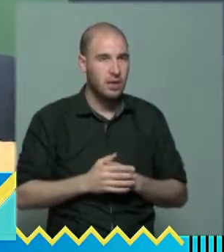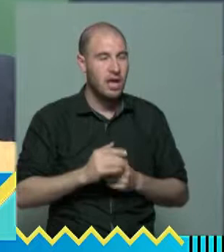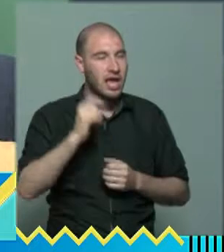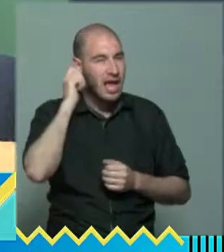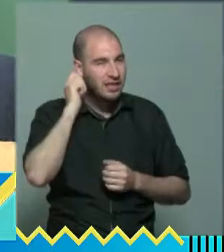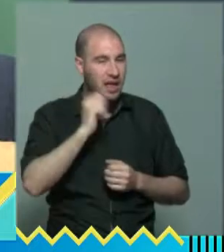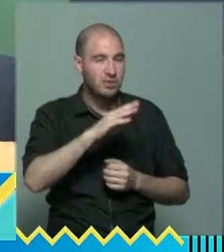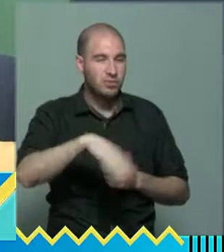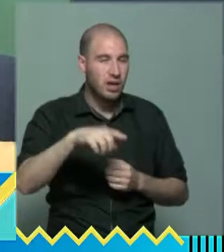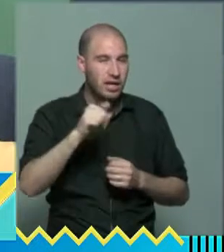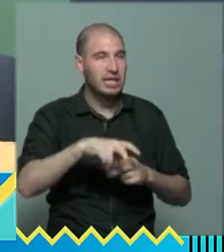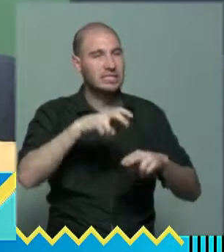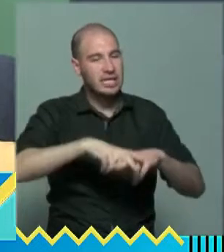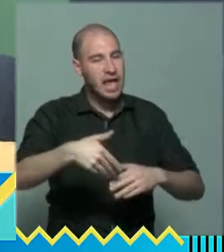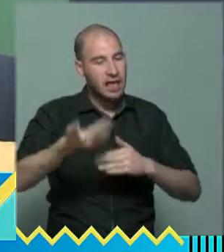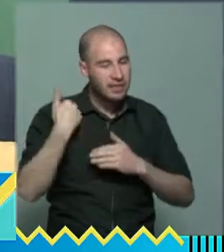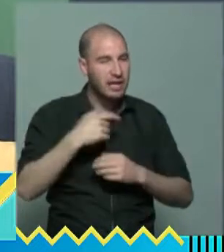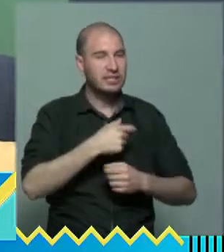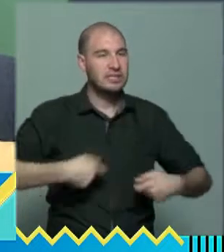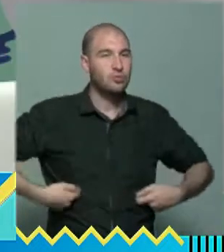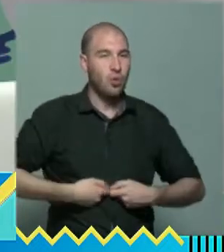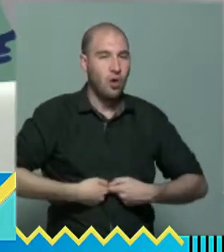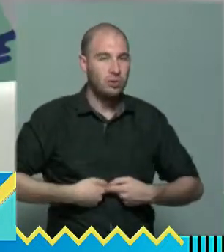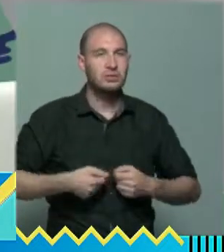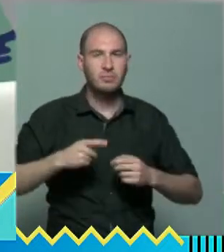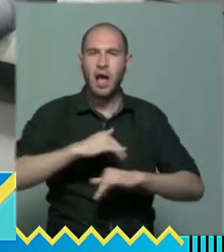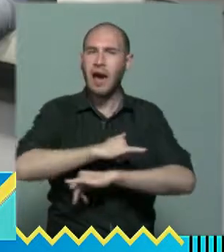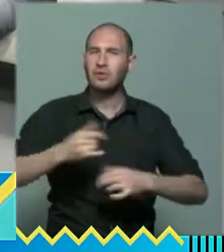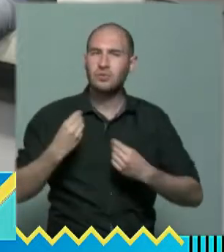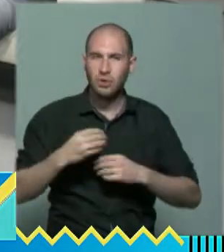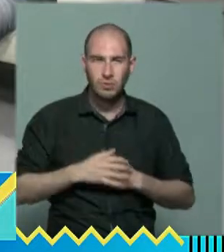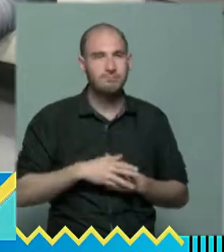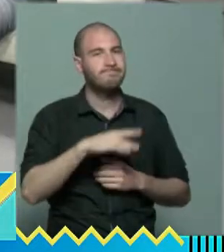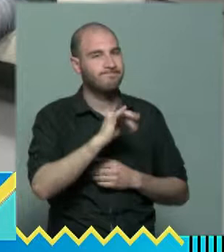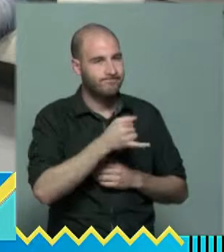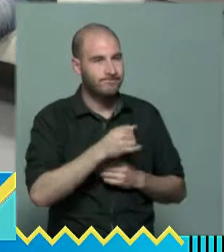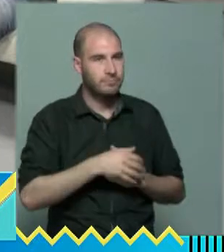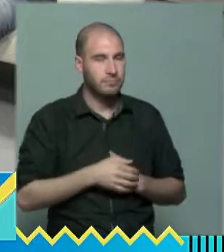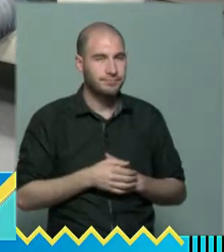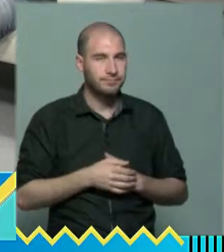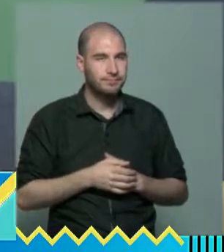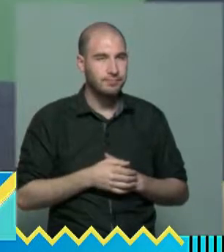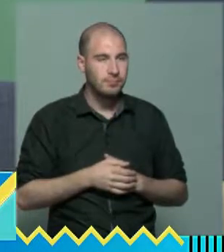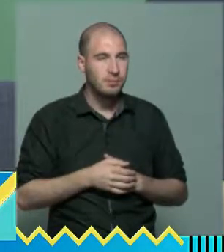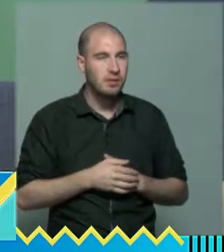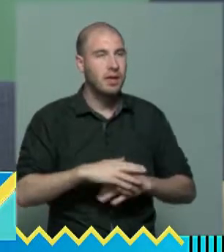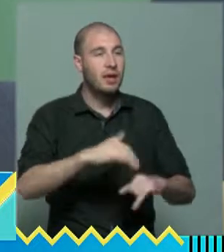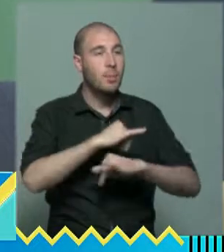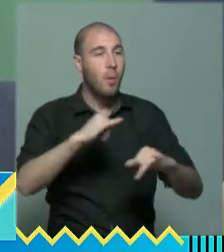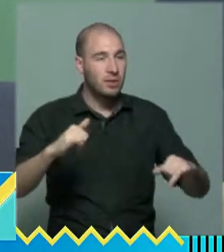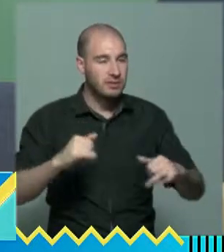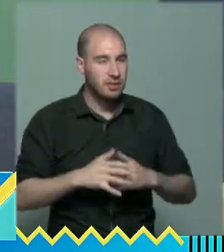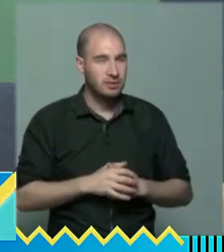edades de los chicos que tienen para tener la sillita, para estar con el cinturón. Sí, cómo se comunica puntualmente. Claro, justamente a esto, ¿no? Las campañas